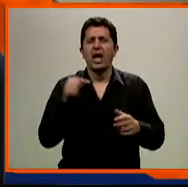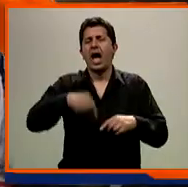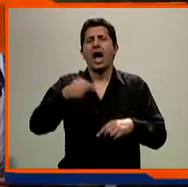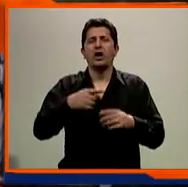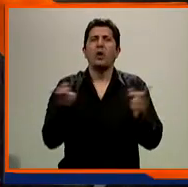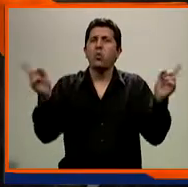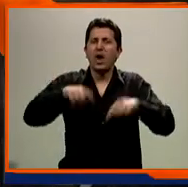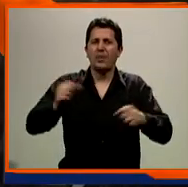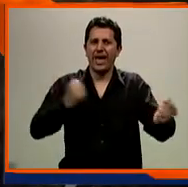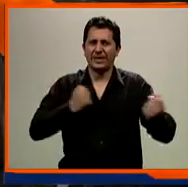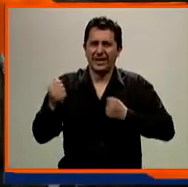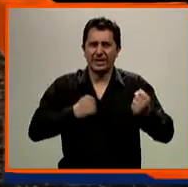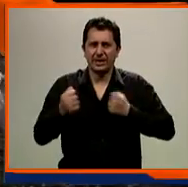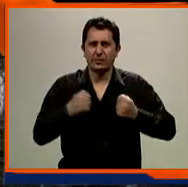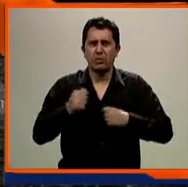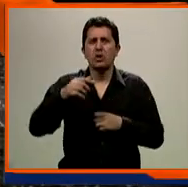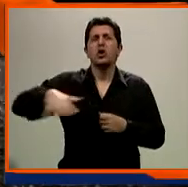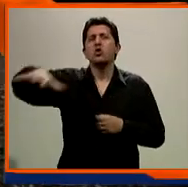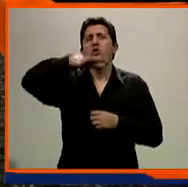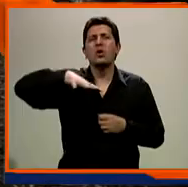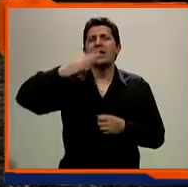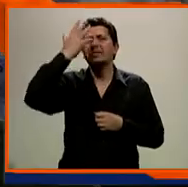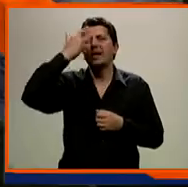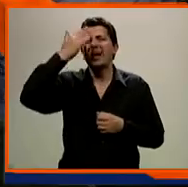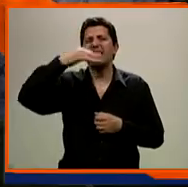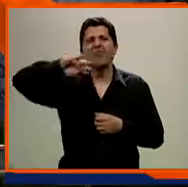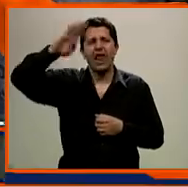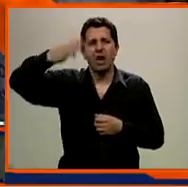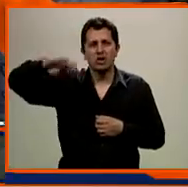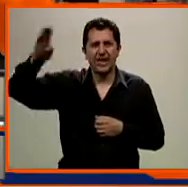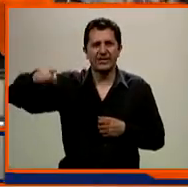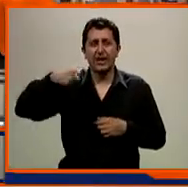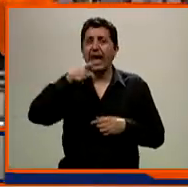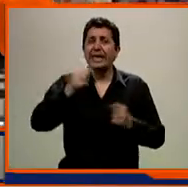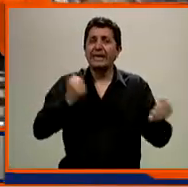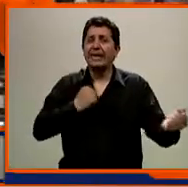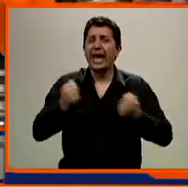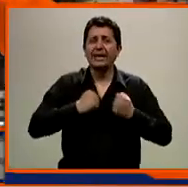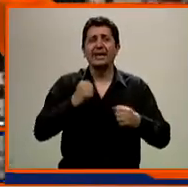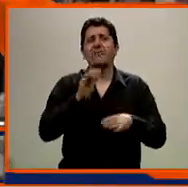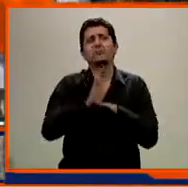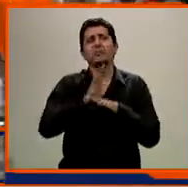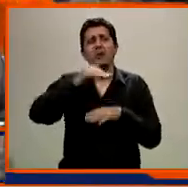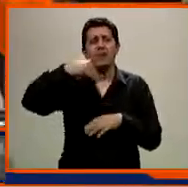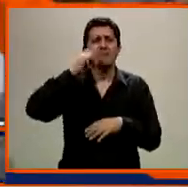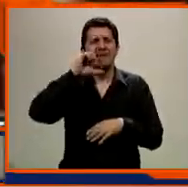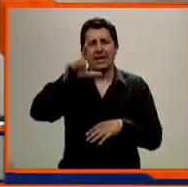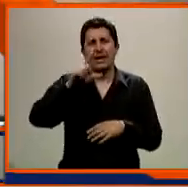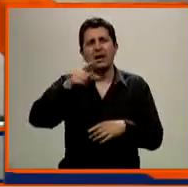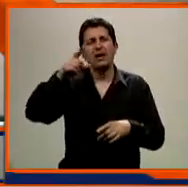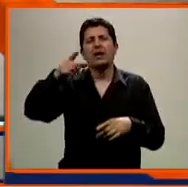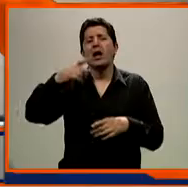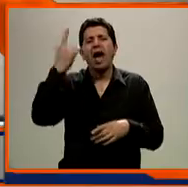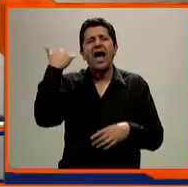Retomamos el atletismo porque nos vamos a San Martín de los Andes, donde se corrió la carrera de Miguel en homenaje a Miguel Venancio Sánchez,